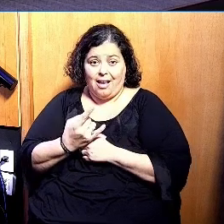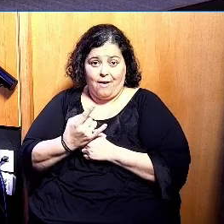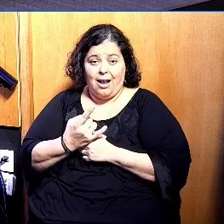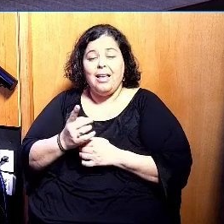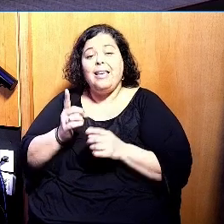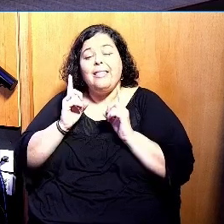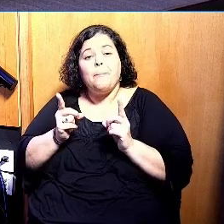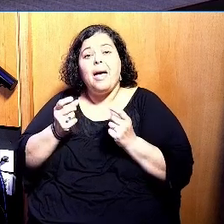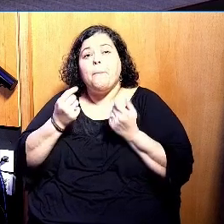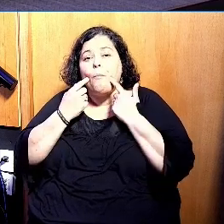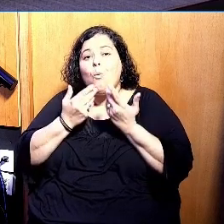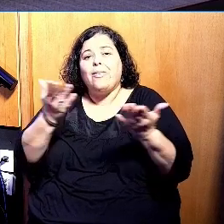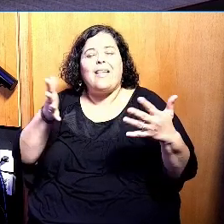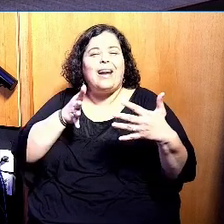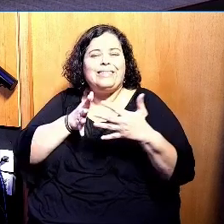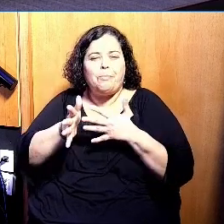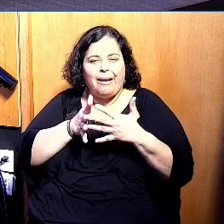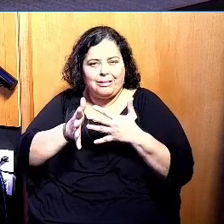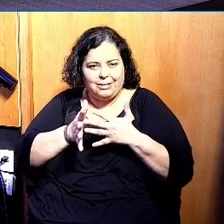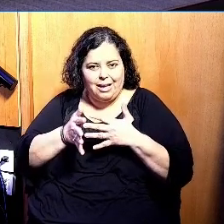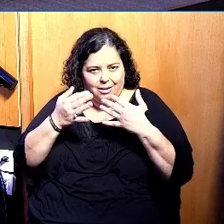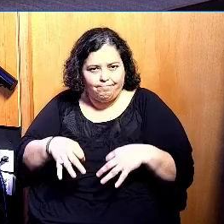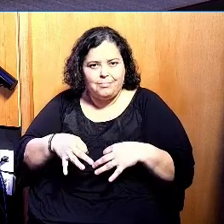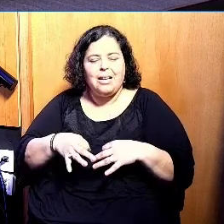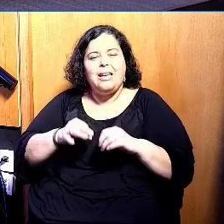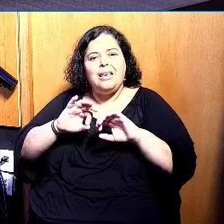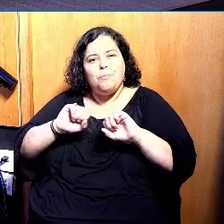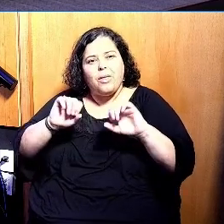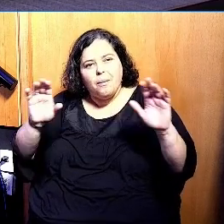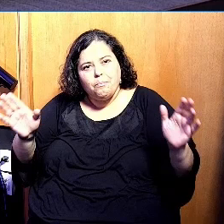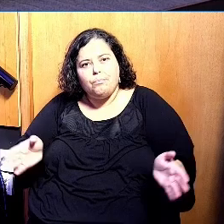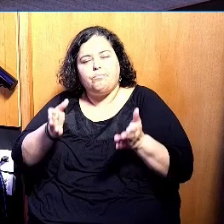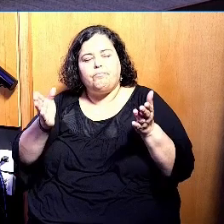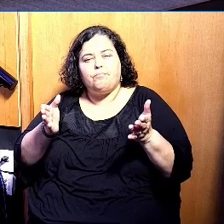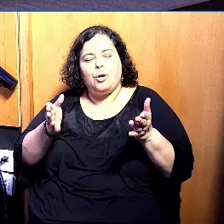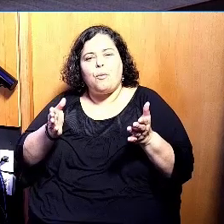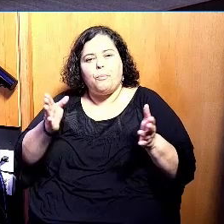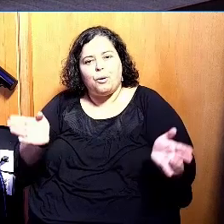ser transparentes y seguir promoviendo la rendición de cuentas.